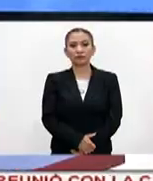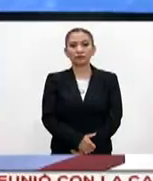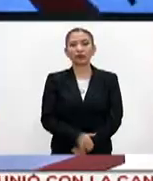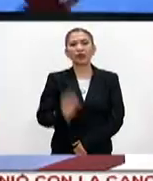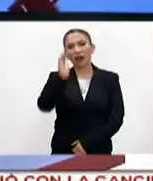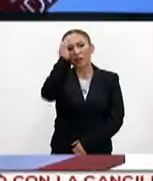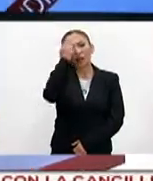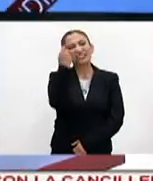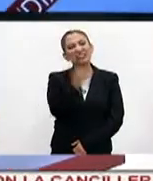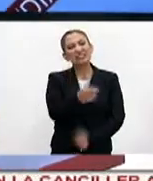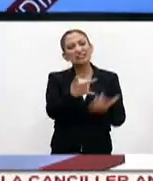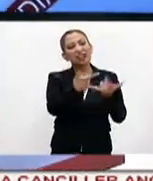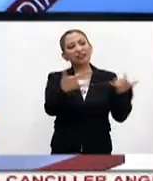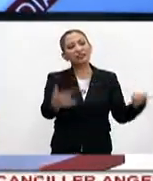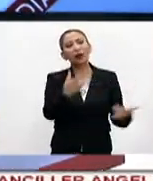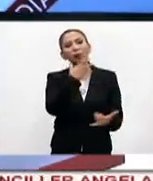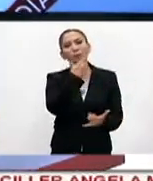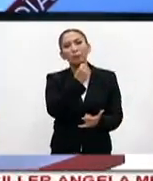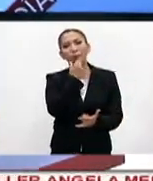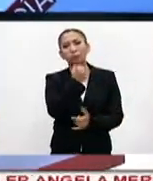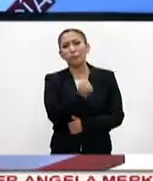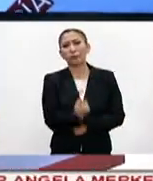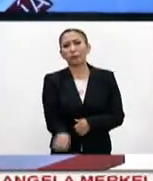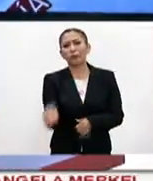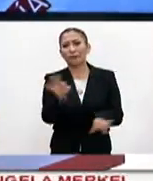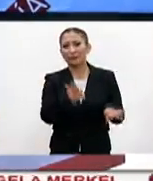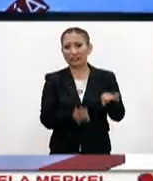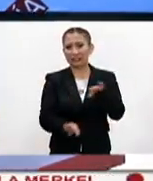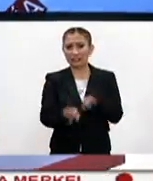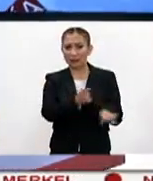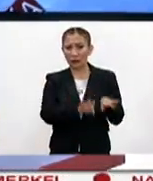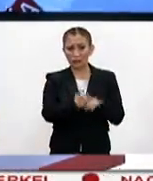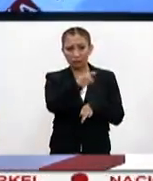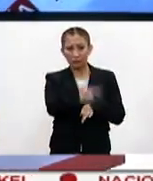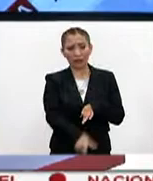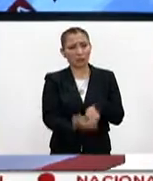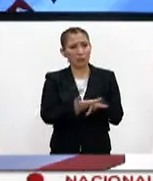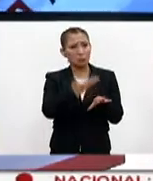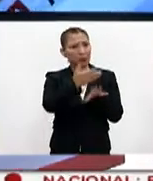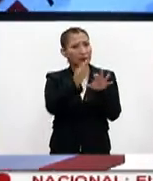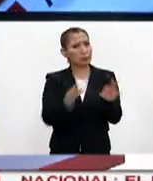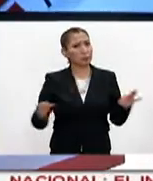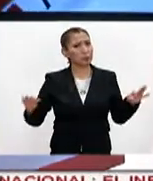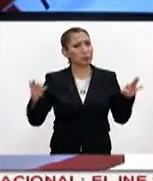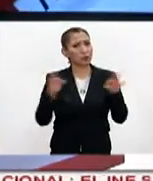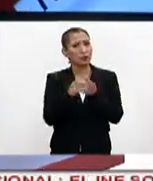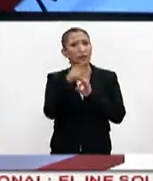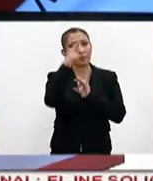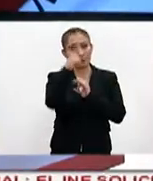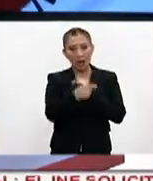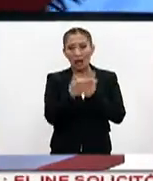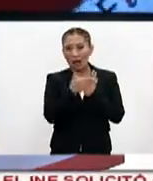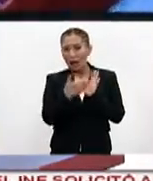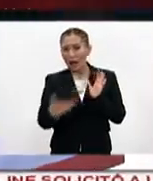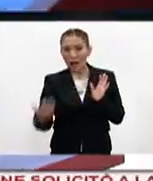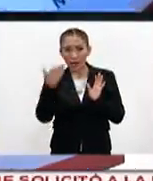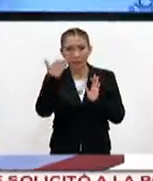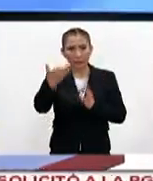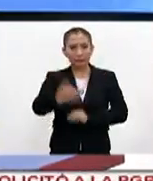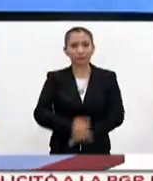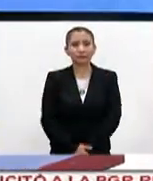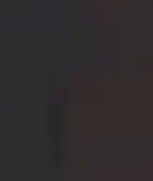Vamos a conocer más sobre este físico, sobre este hombre tan importante para nuestros